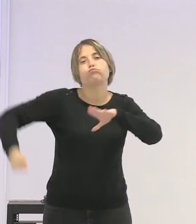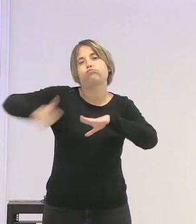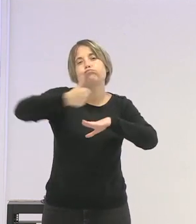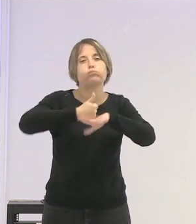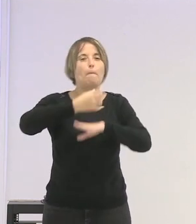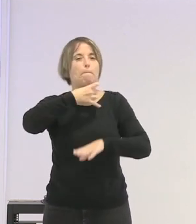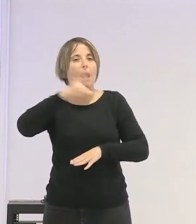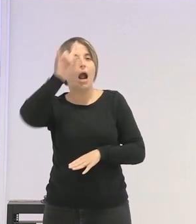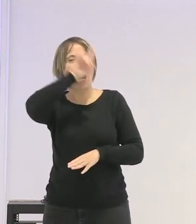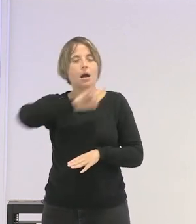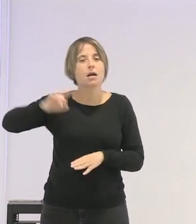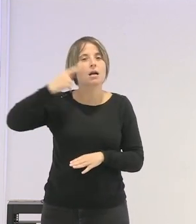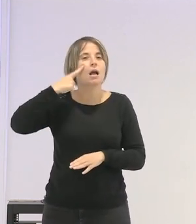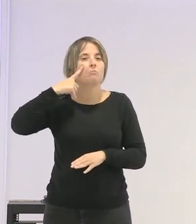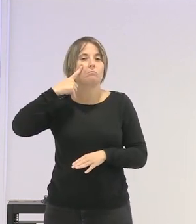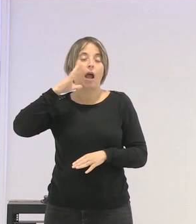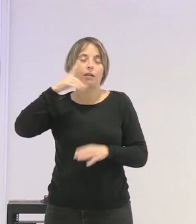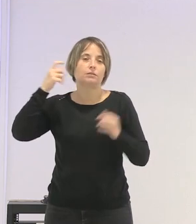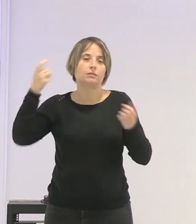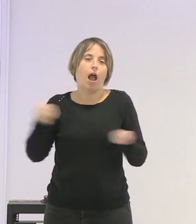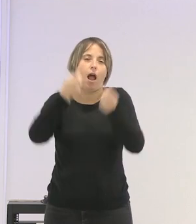propugnan estas extremas derechas.